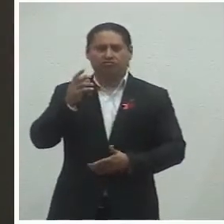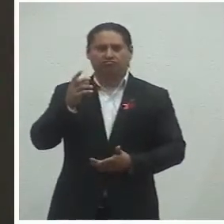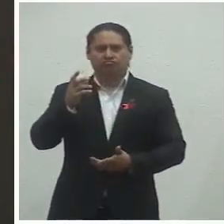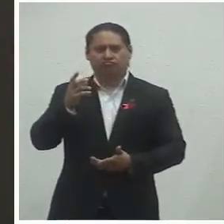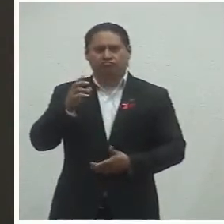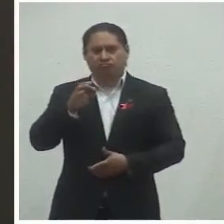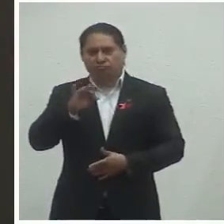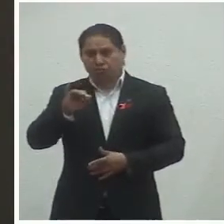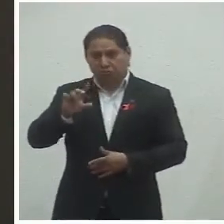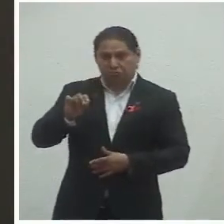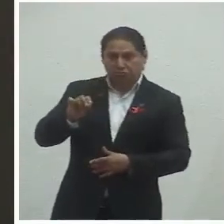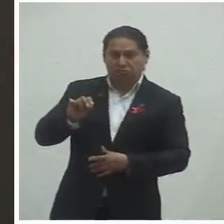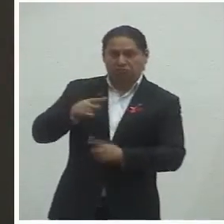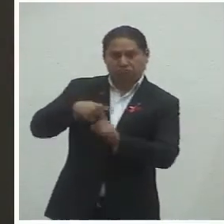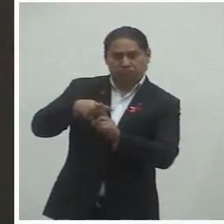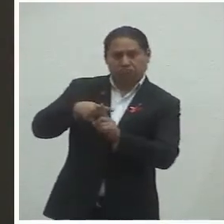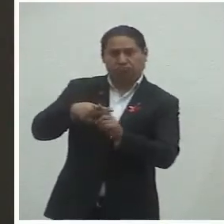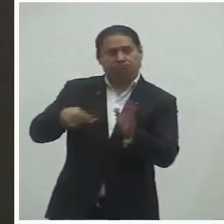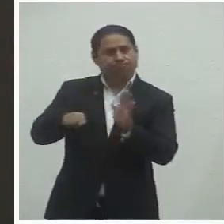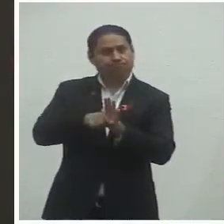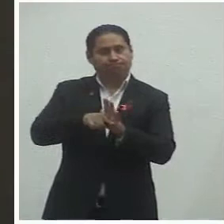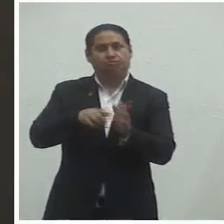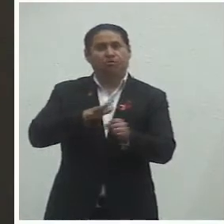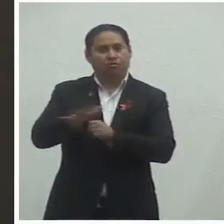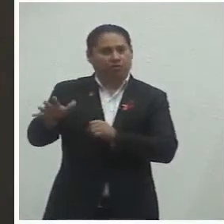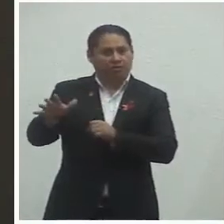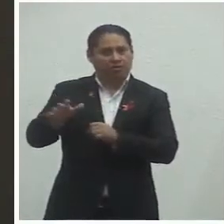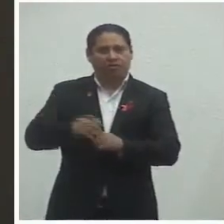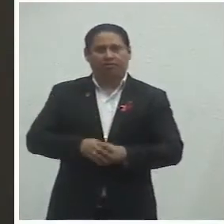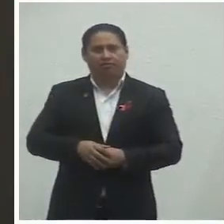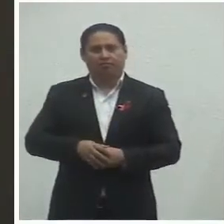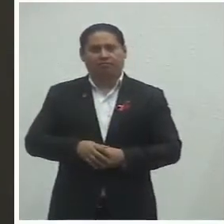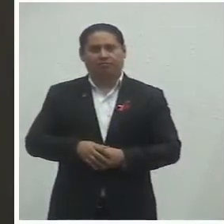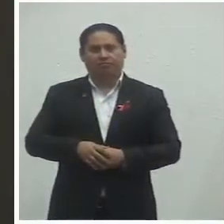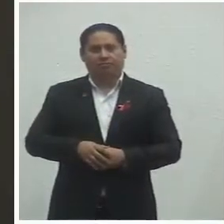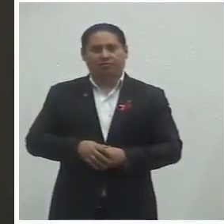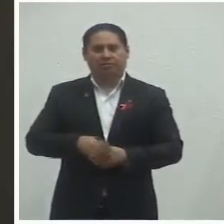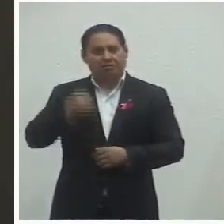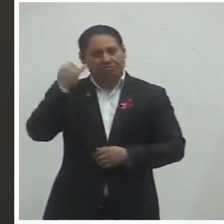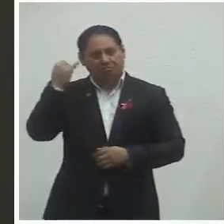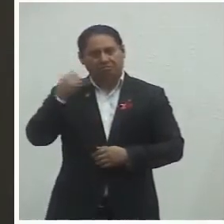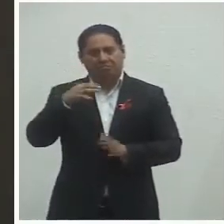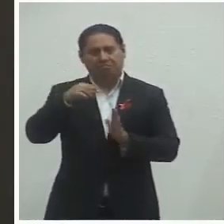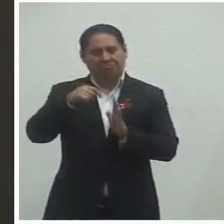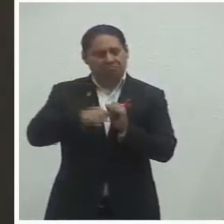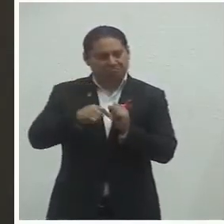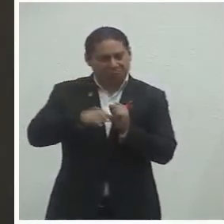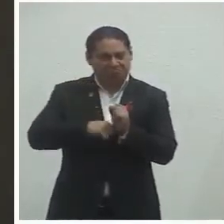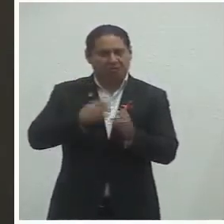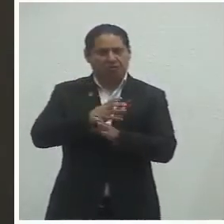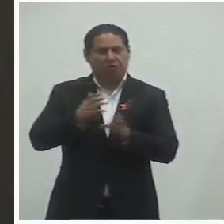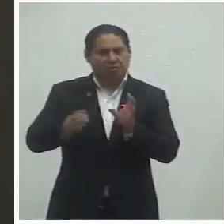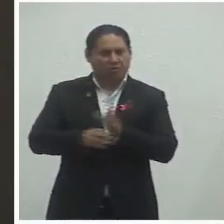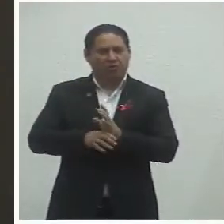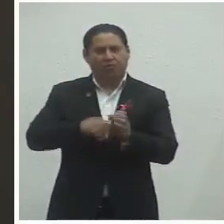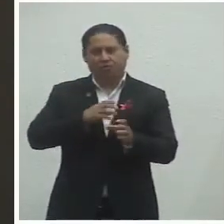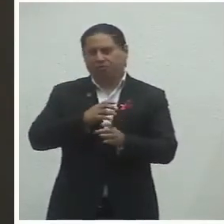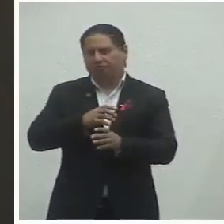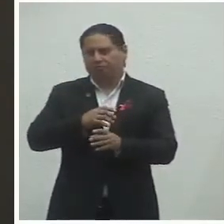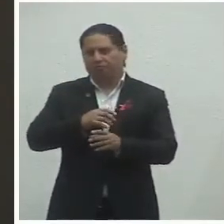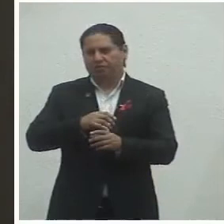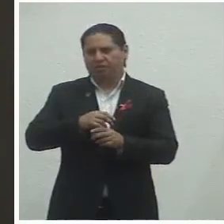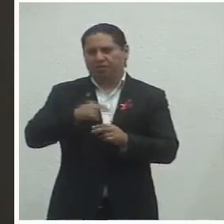se evalúa al presidente, se disminuyen las posibilidades de impunidad en niveles menores de